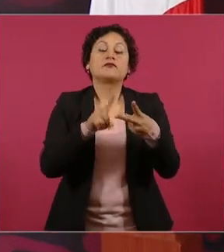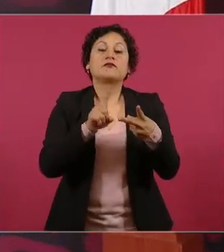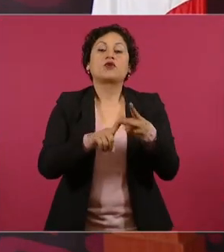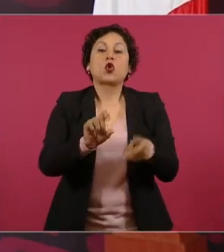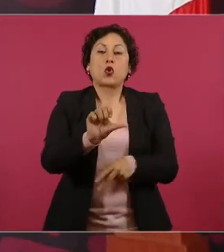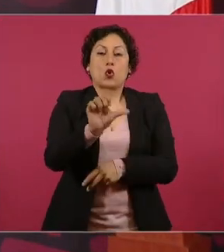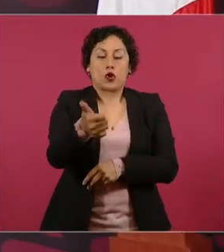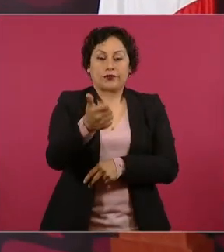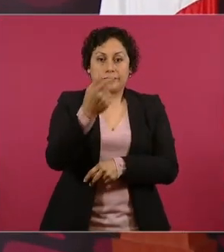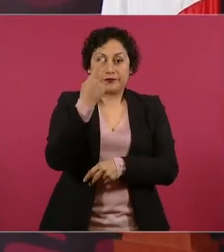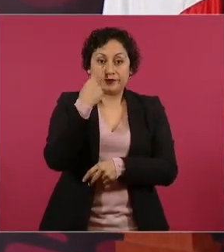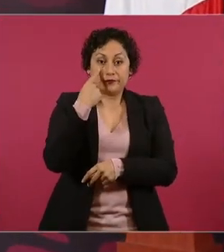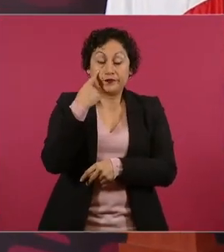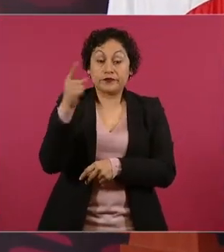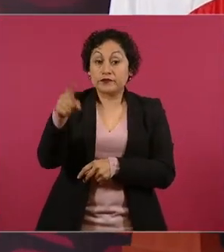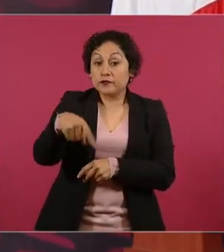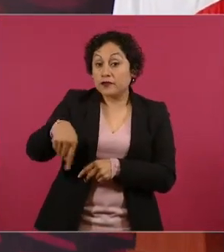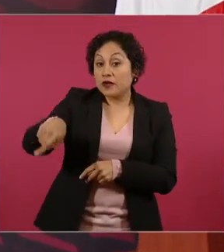inventaron